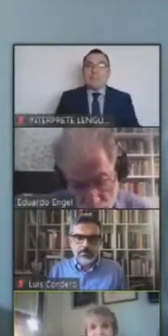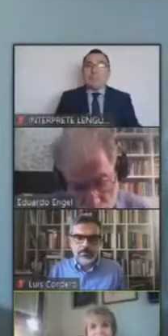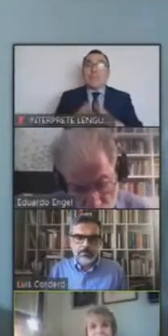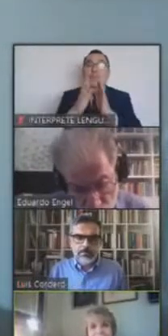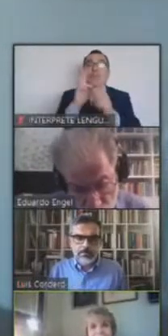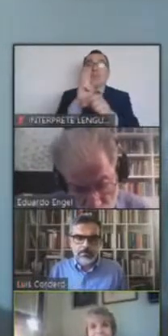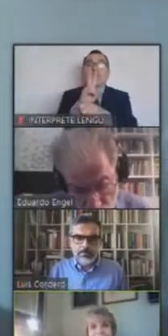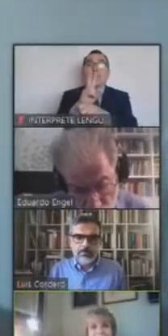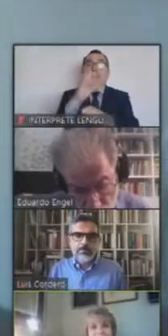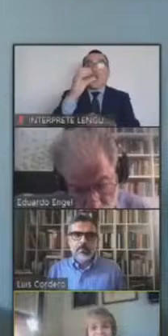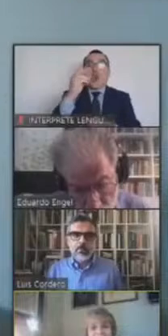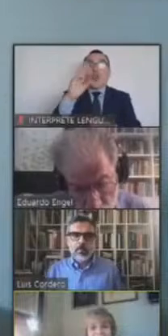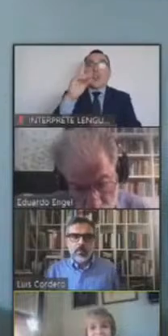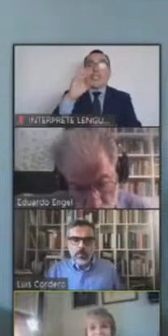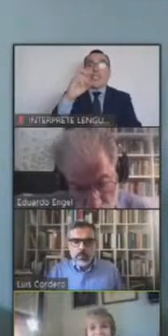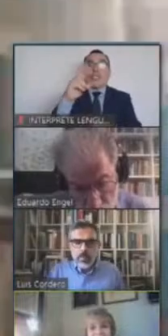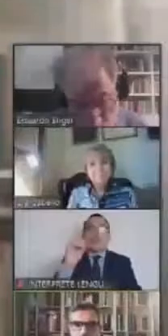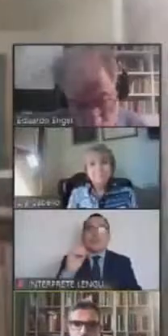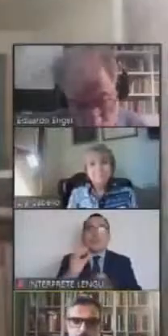Cordero.